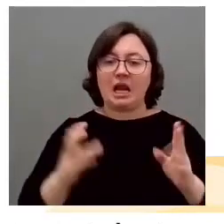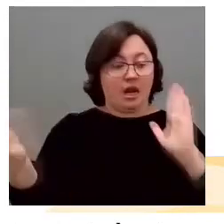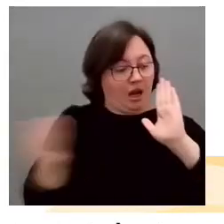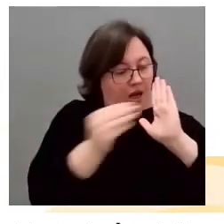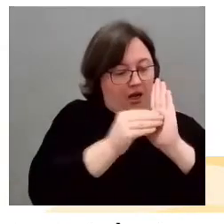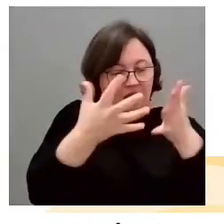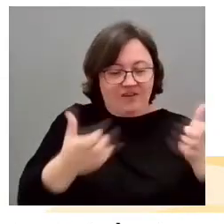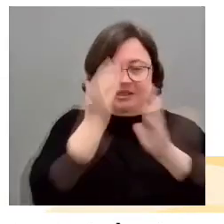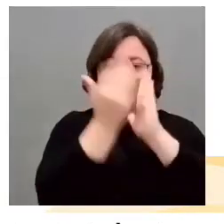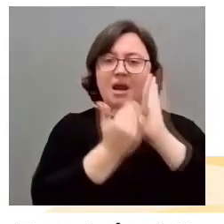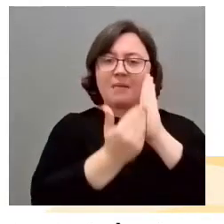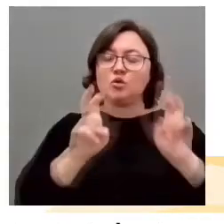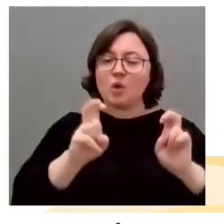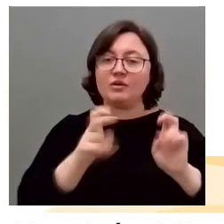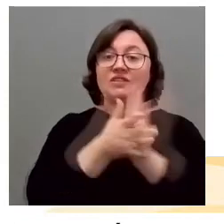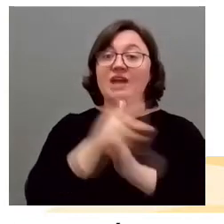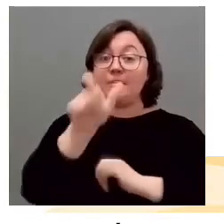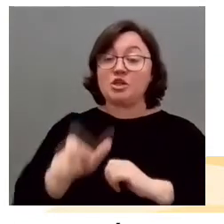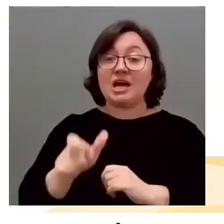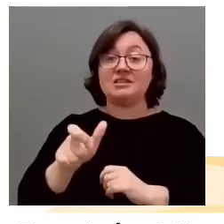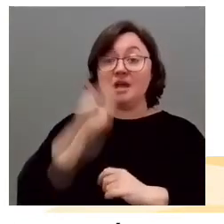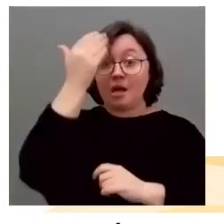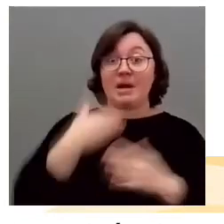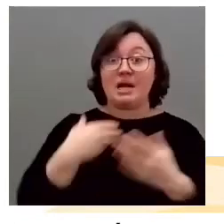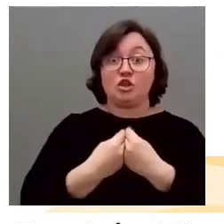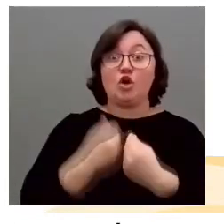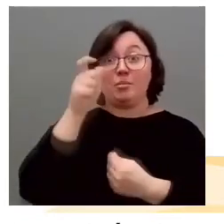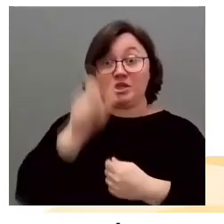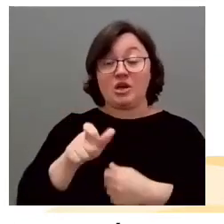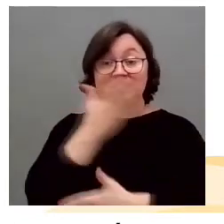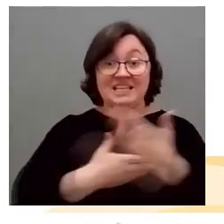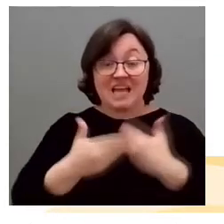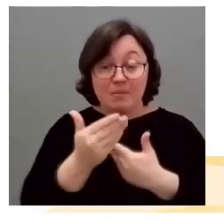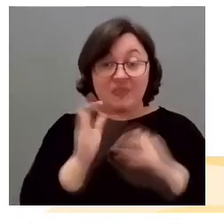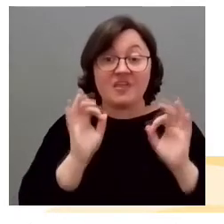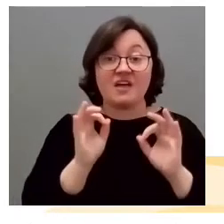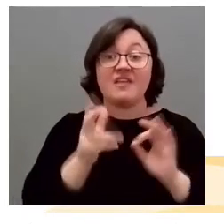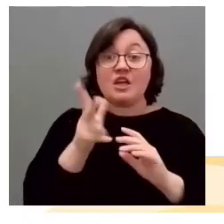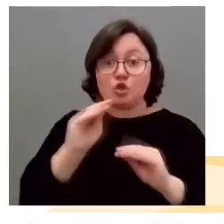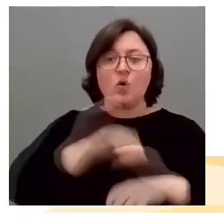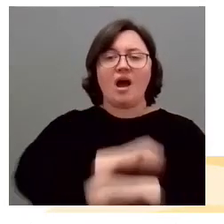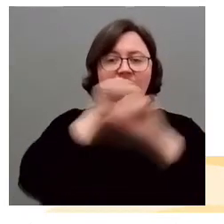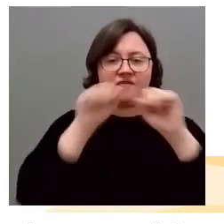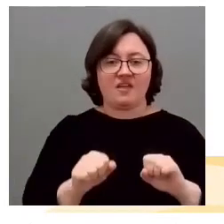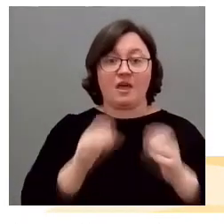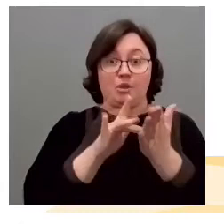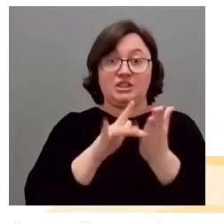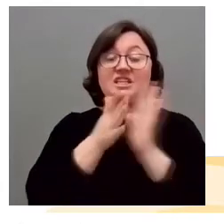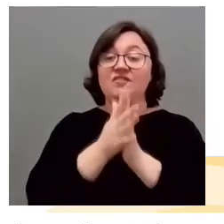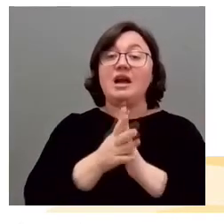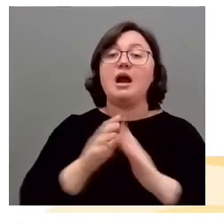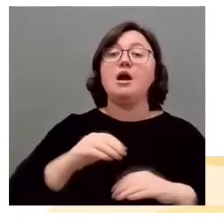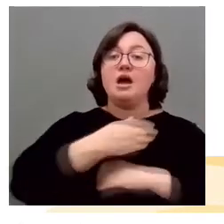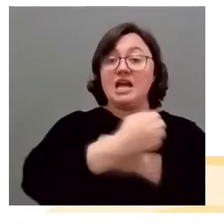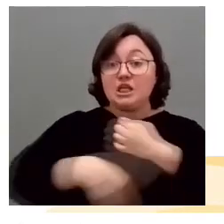contemple parámetros que defiendan y refuercen los derechos de las personas con discapacidad, sobre todo cuando se trata además de un escudo protector social